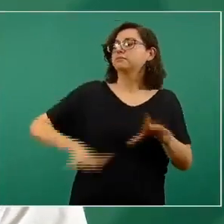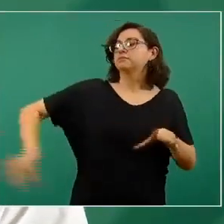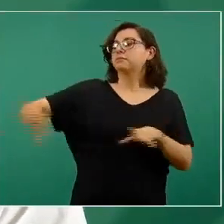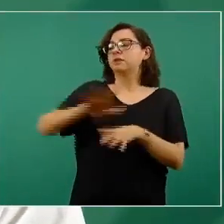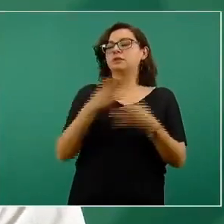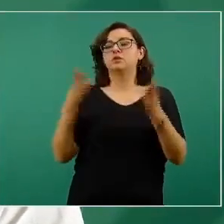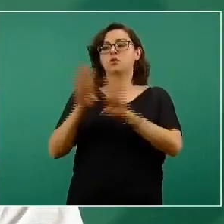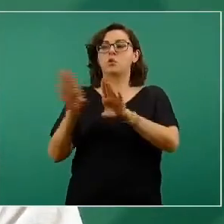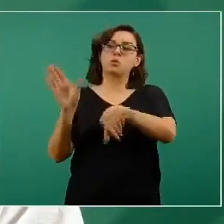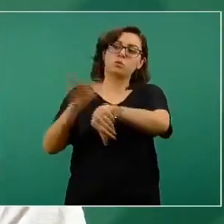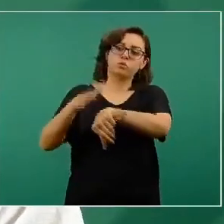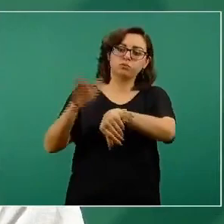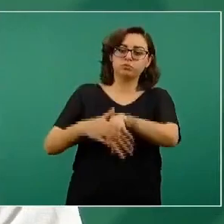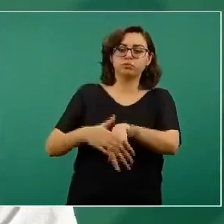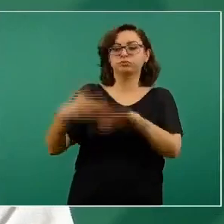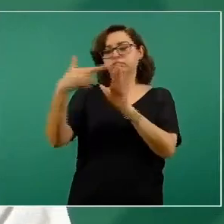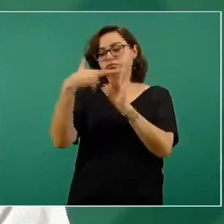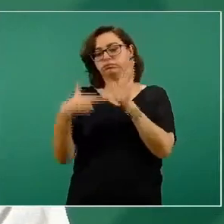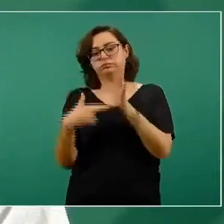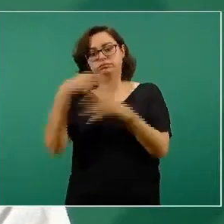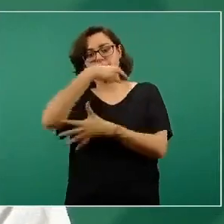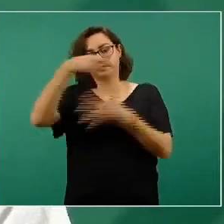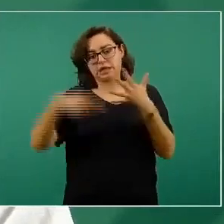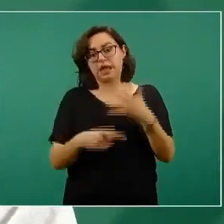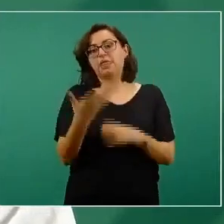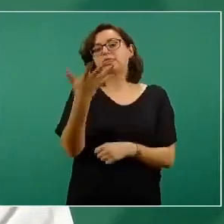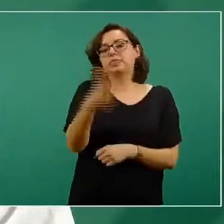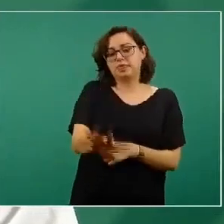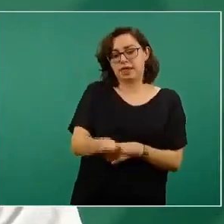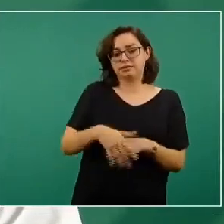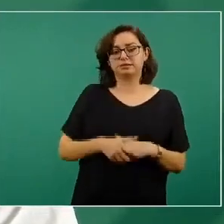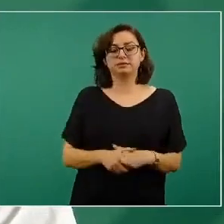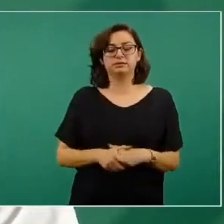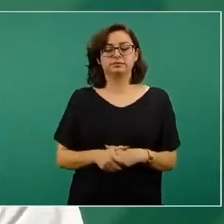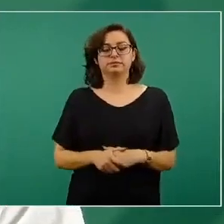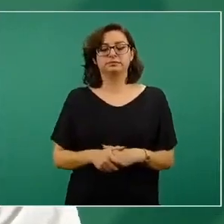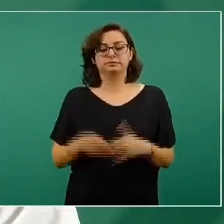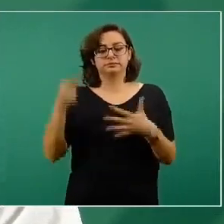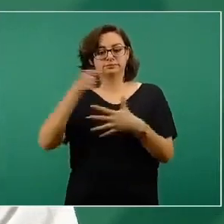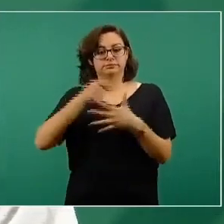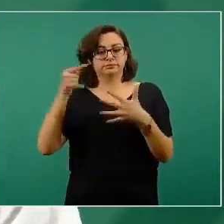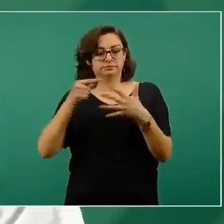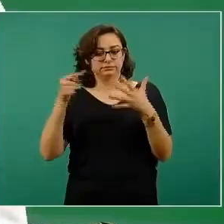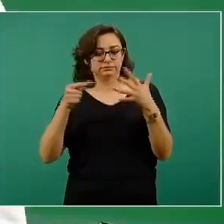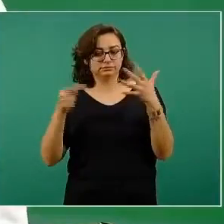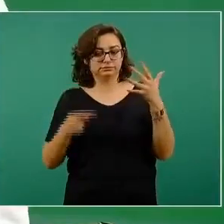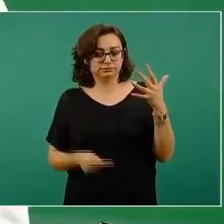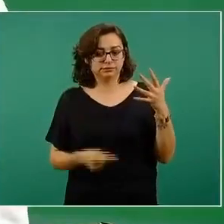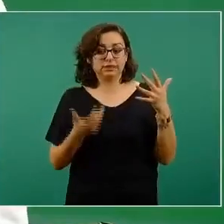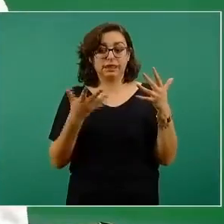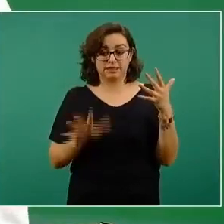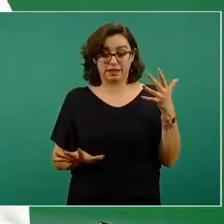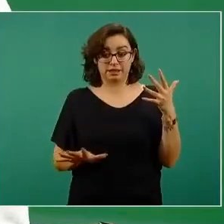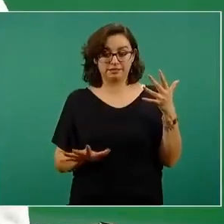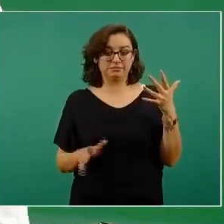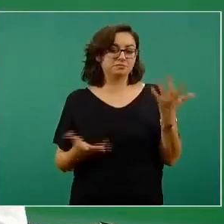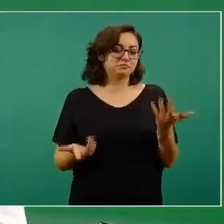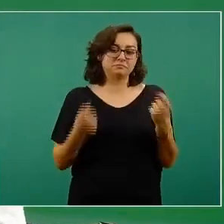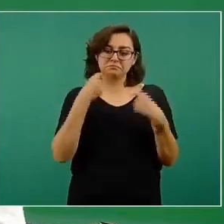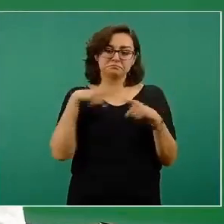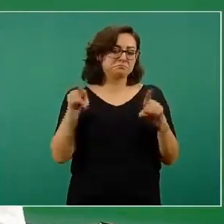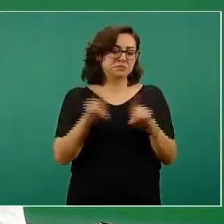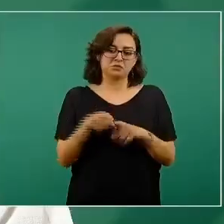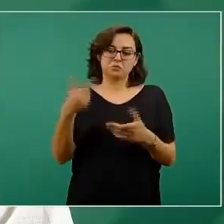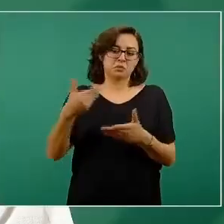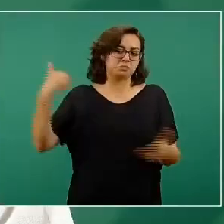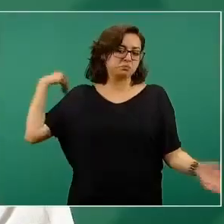extracto fácil, lo ponemos en 10 recomendaciones específicas. Muchas de ellas provienen, obviamente, de las recomendaciones